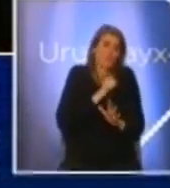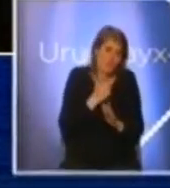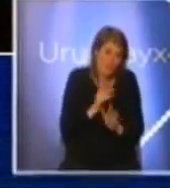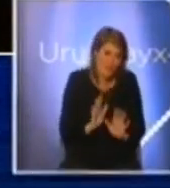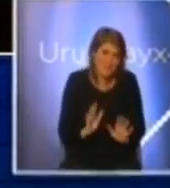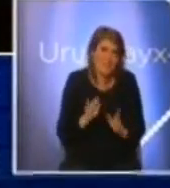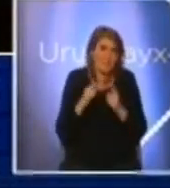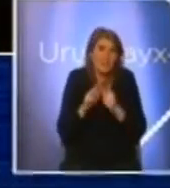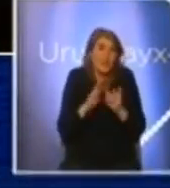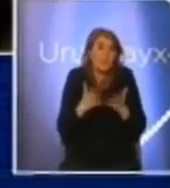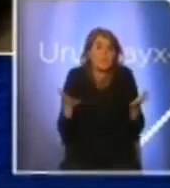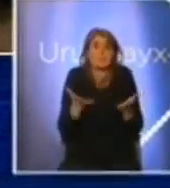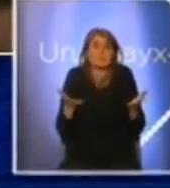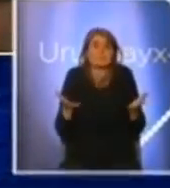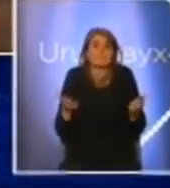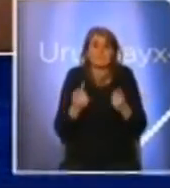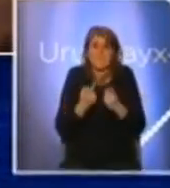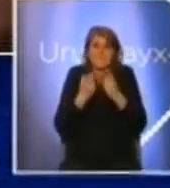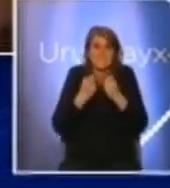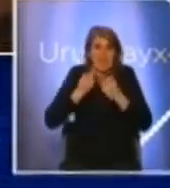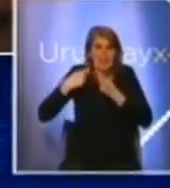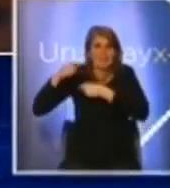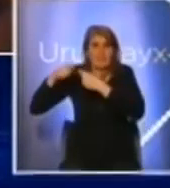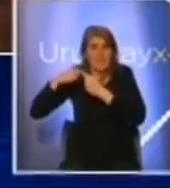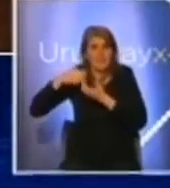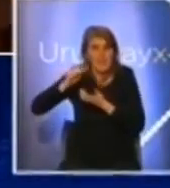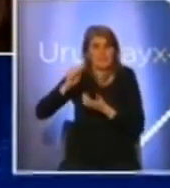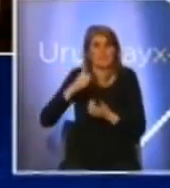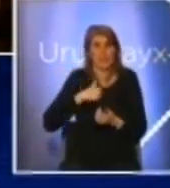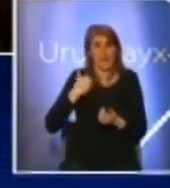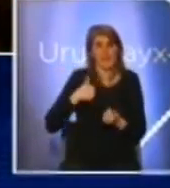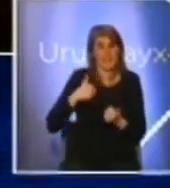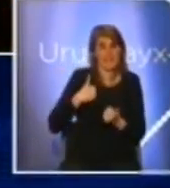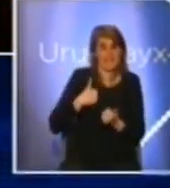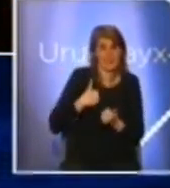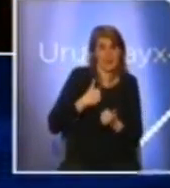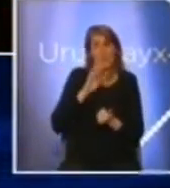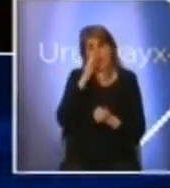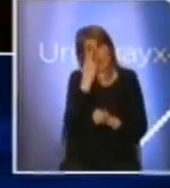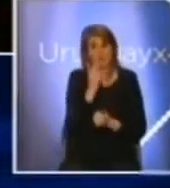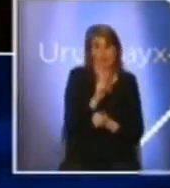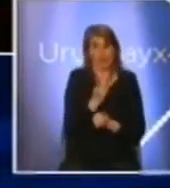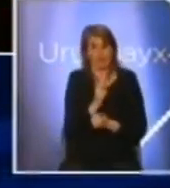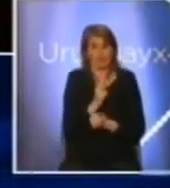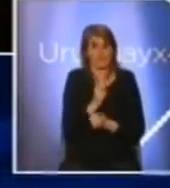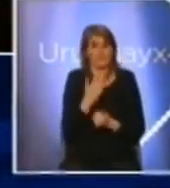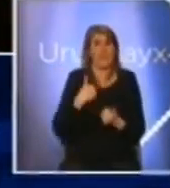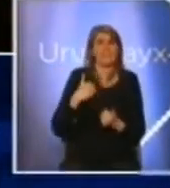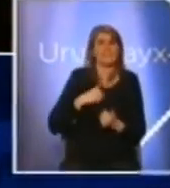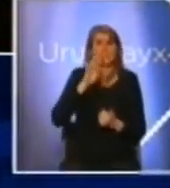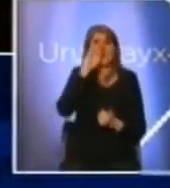estamos condenados. Yo me gusta, lo digo como argentino-uruguayo. Los argentinos y los uruguayos no somos